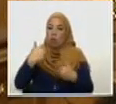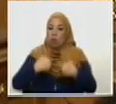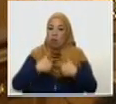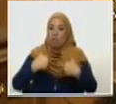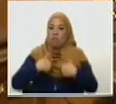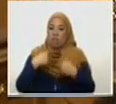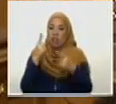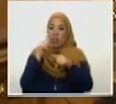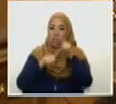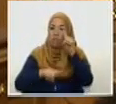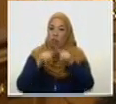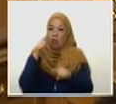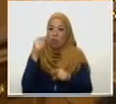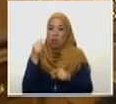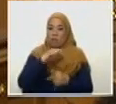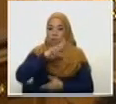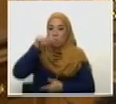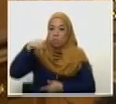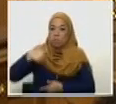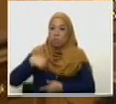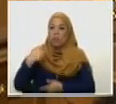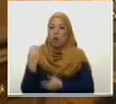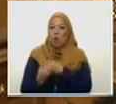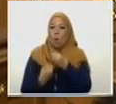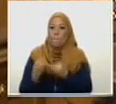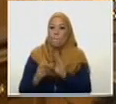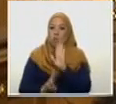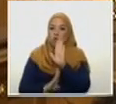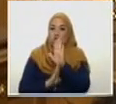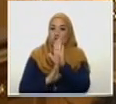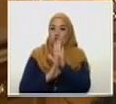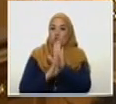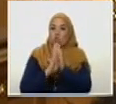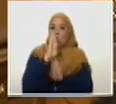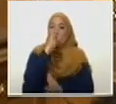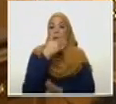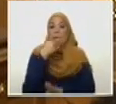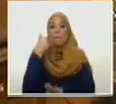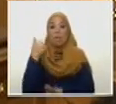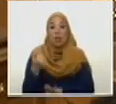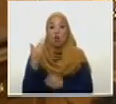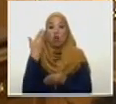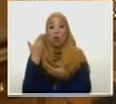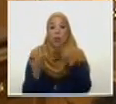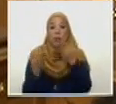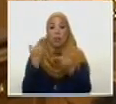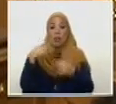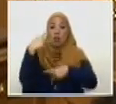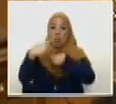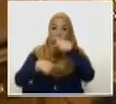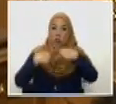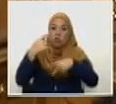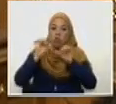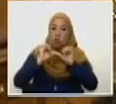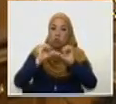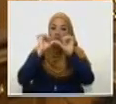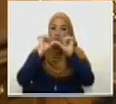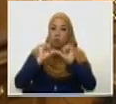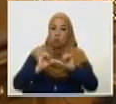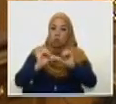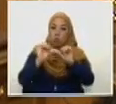las condiciones para reimpulsarla hacia una nueva senda de crecimiento sostenido. En este